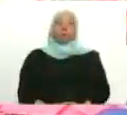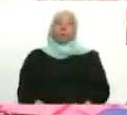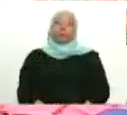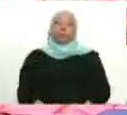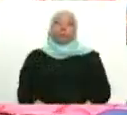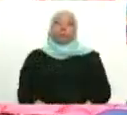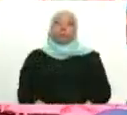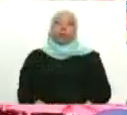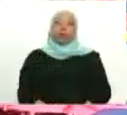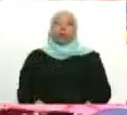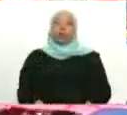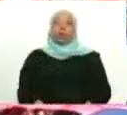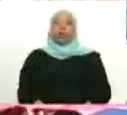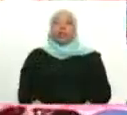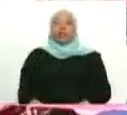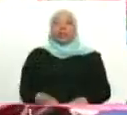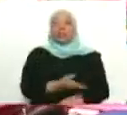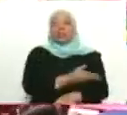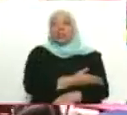Antes que caiga el palo de agua.